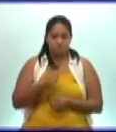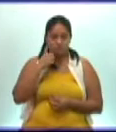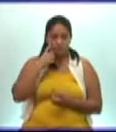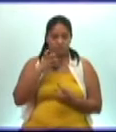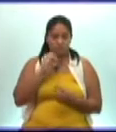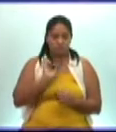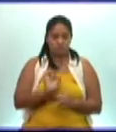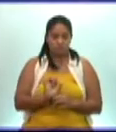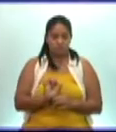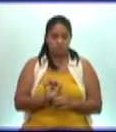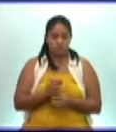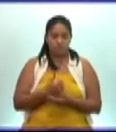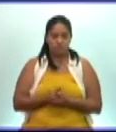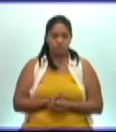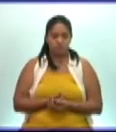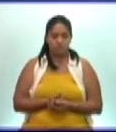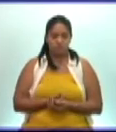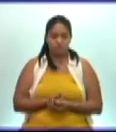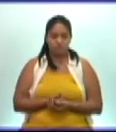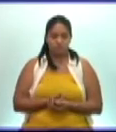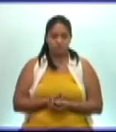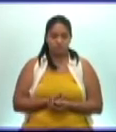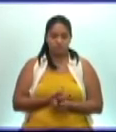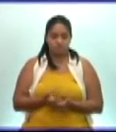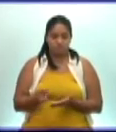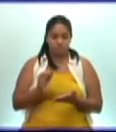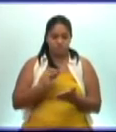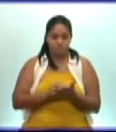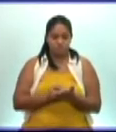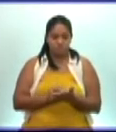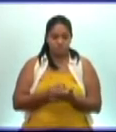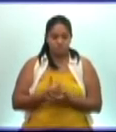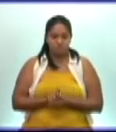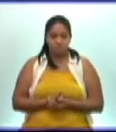ser suya y que la vamos a aplicar